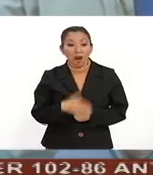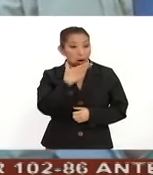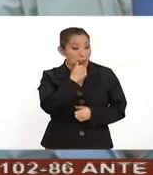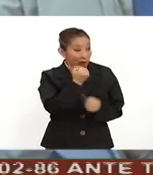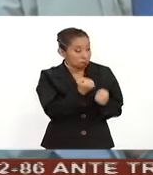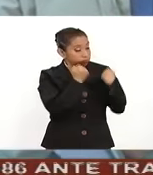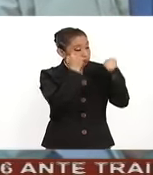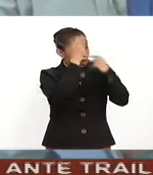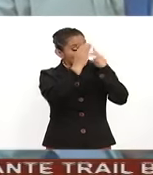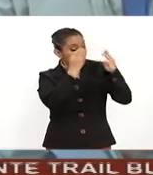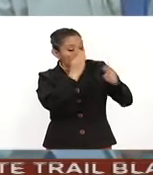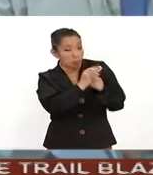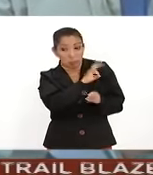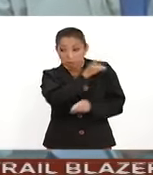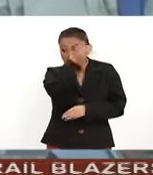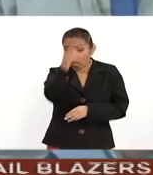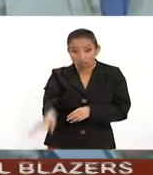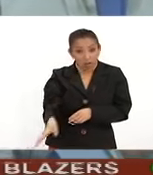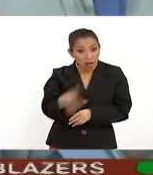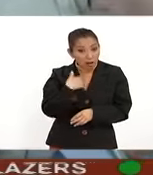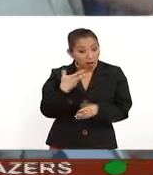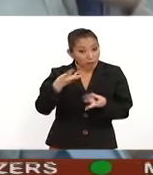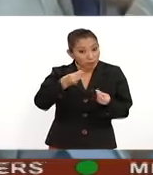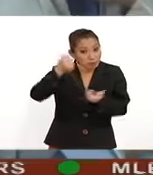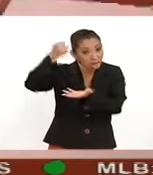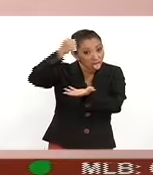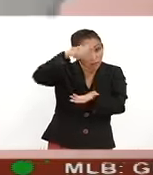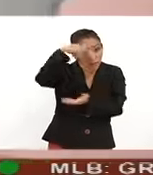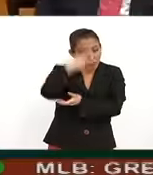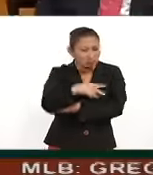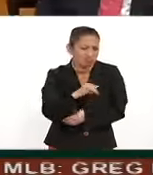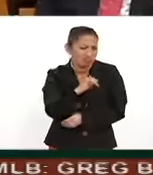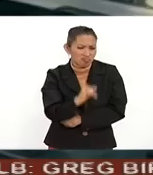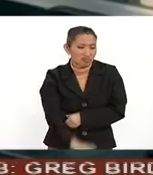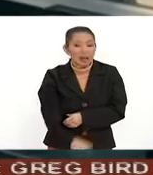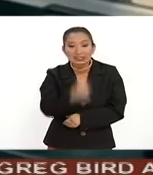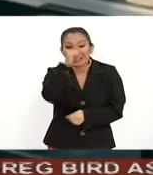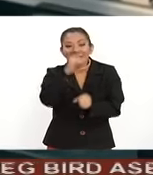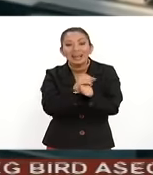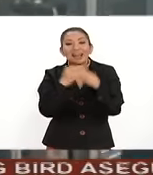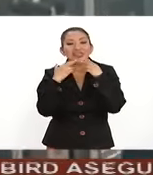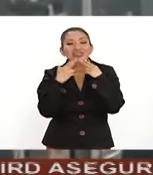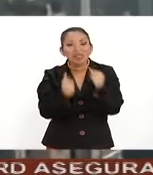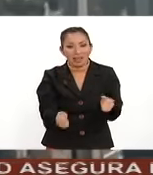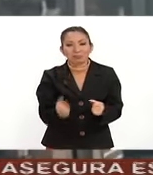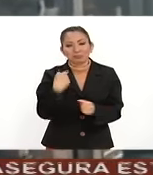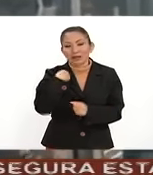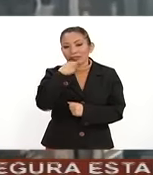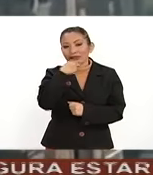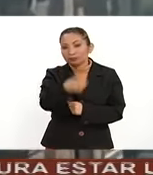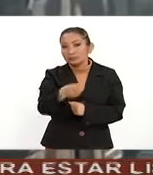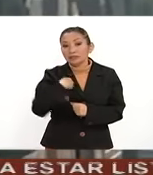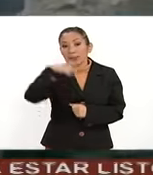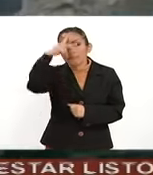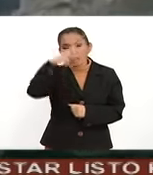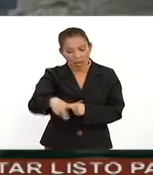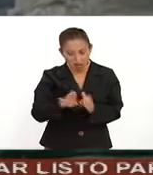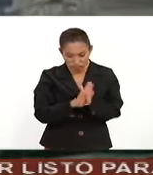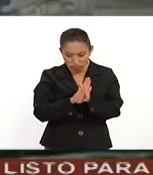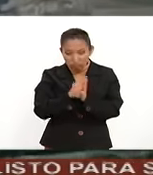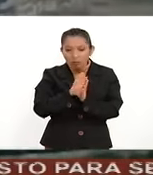más poderoso del mundo va a poder frenar las inversiones en México. El secretario de Hacienda, José Antonio Meade, asegura que México